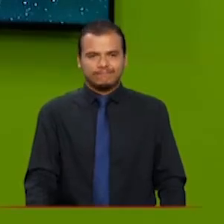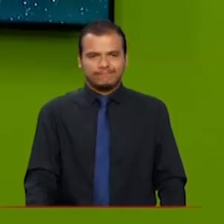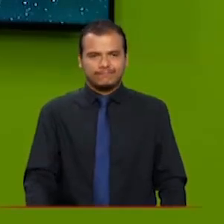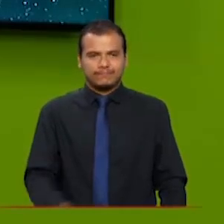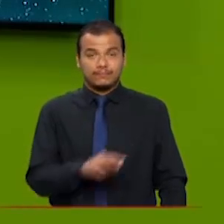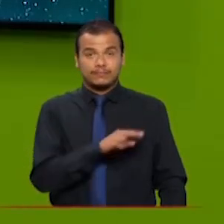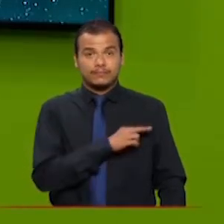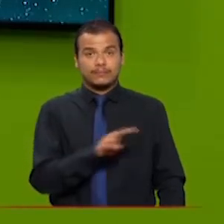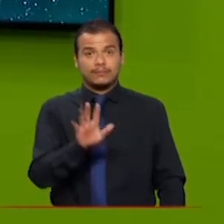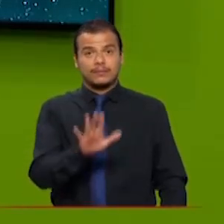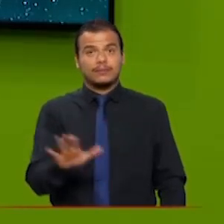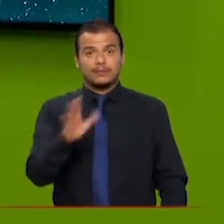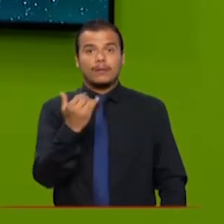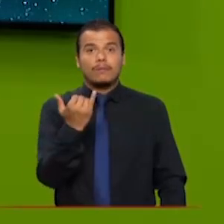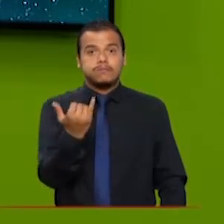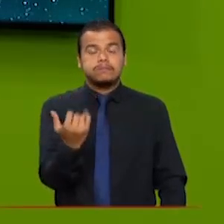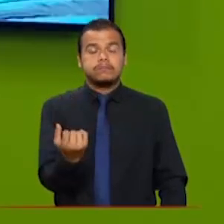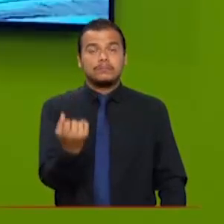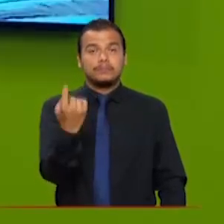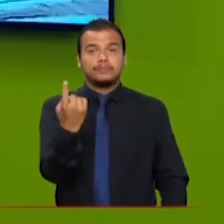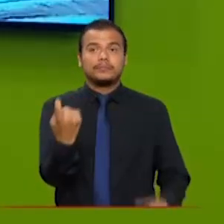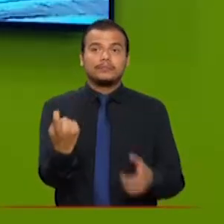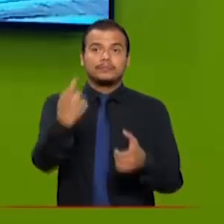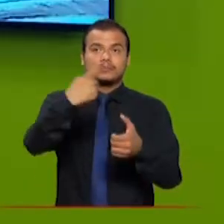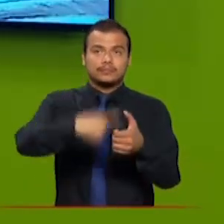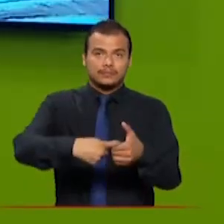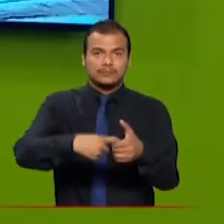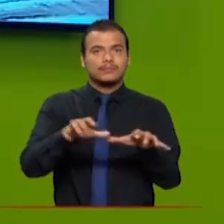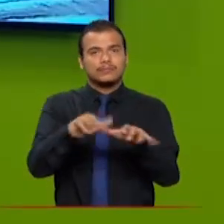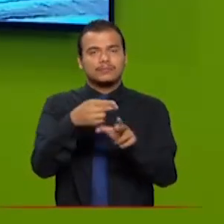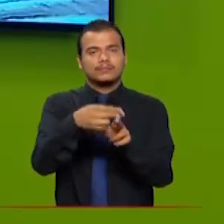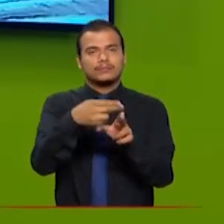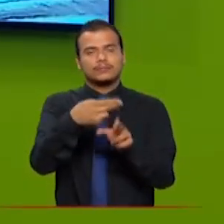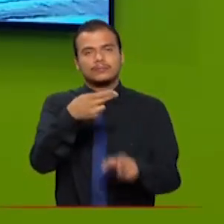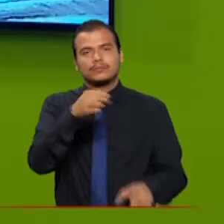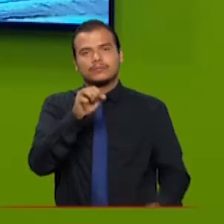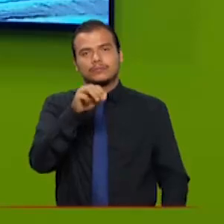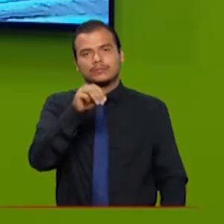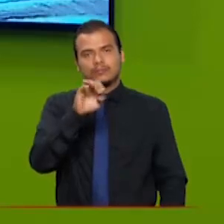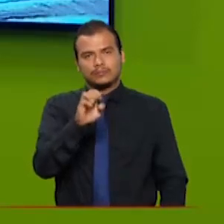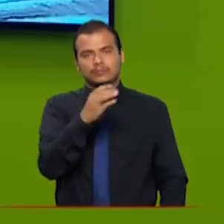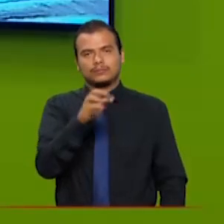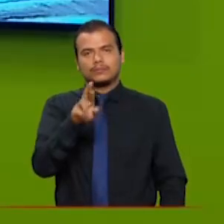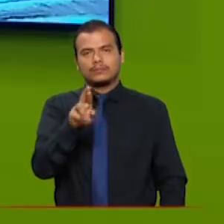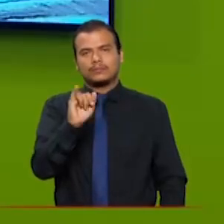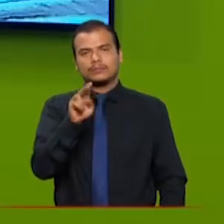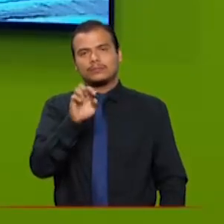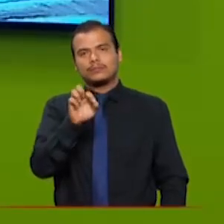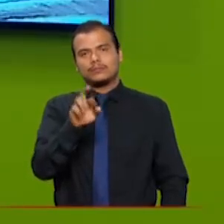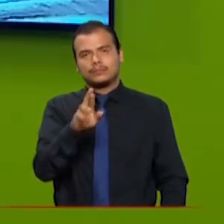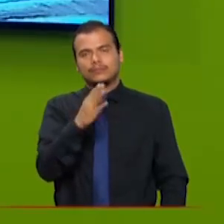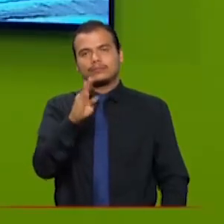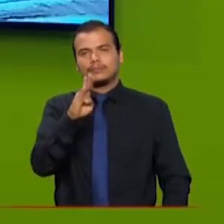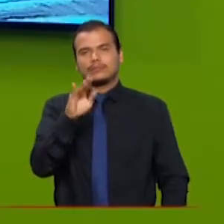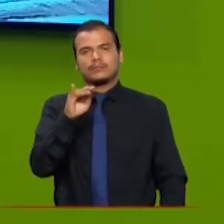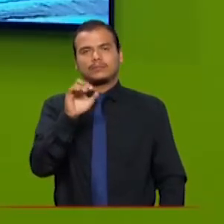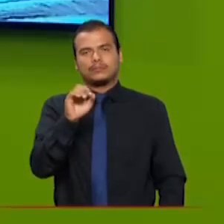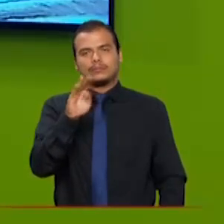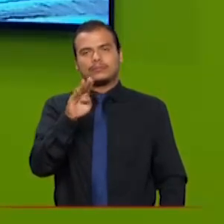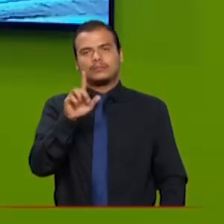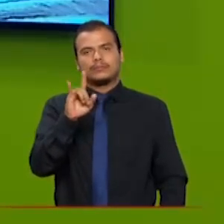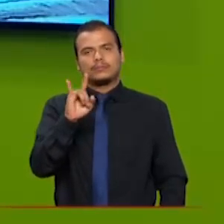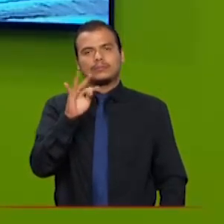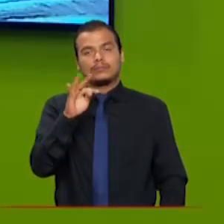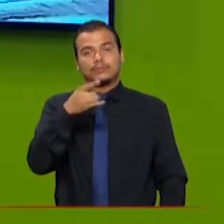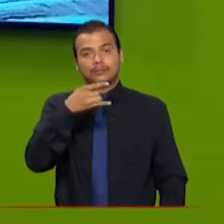El Valle del Cauca por primera vez se unió al The Home River BioBlitz, un evento mundial y simultáneo de ciencia ciudadana que